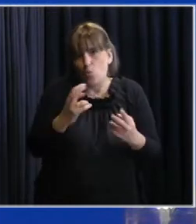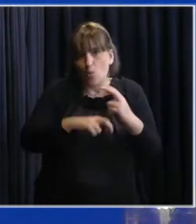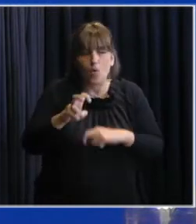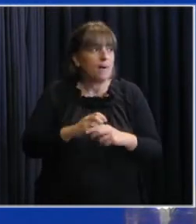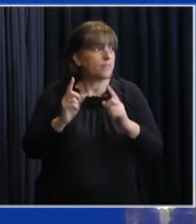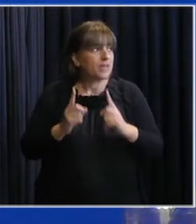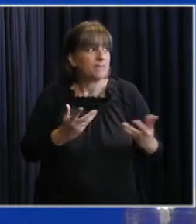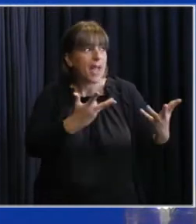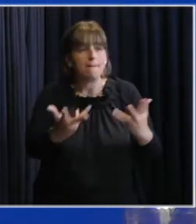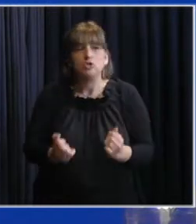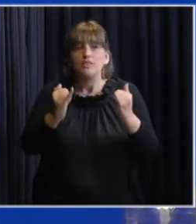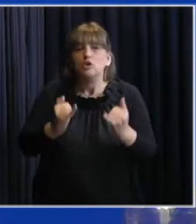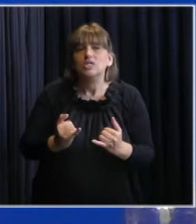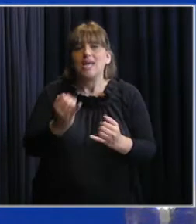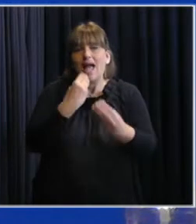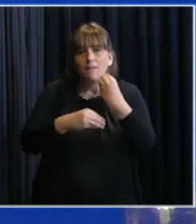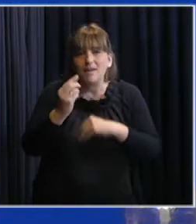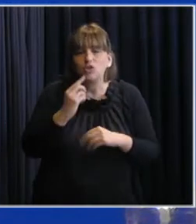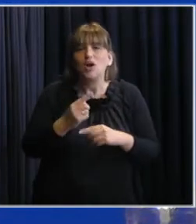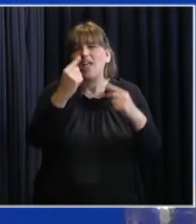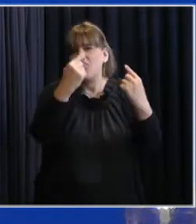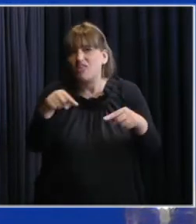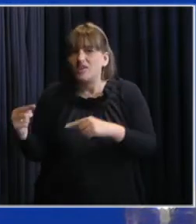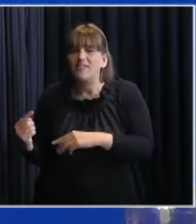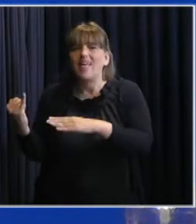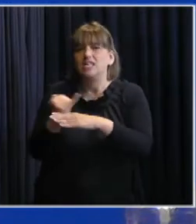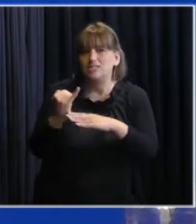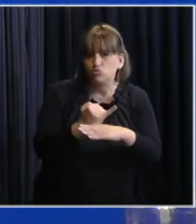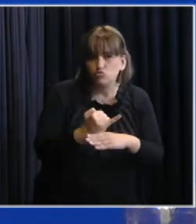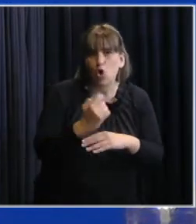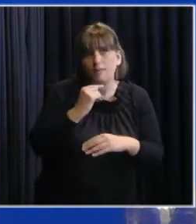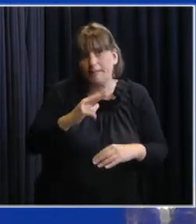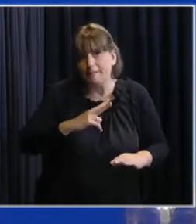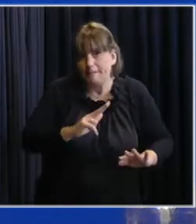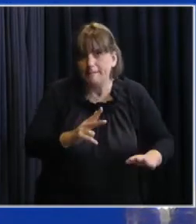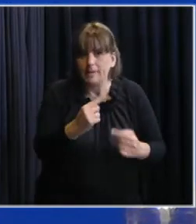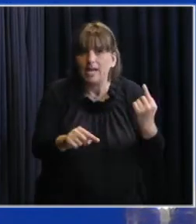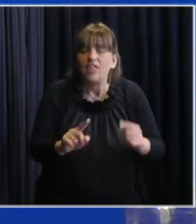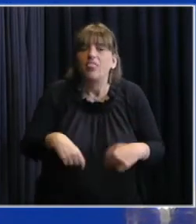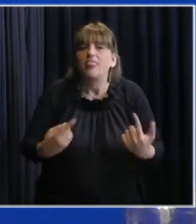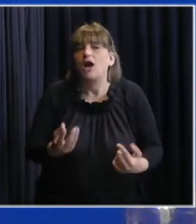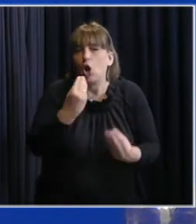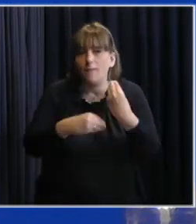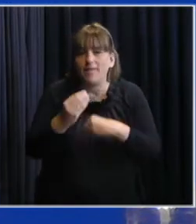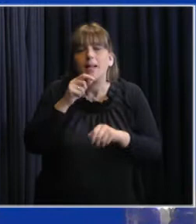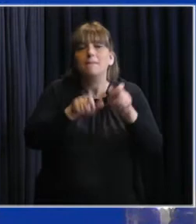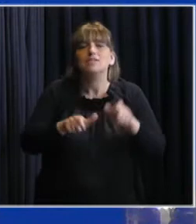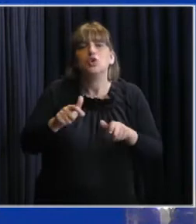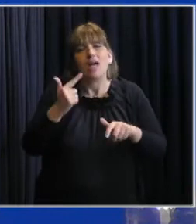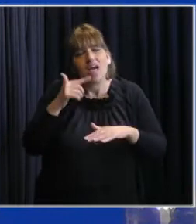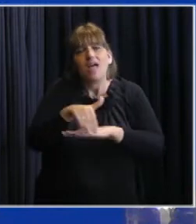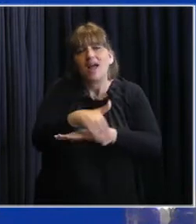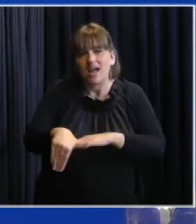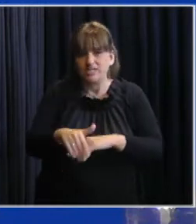también estamos apoyando con alimentos a las organizaciones de la sociedad civil que están dando de comer a las personas que duermen a la intemperie